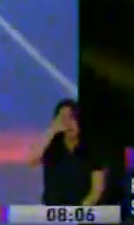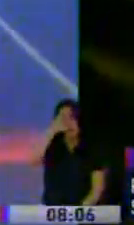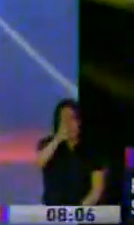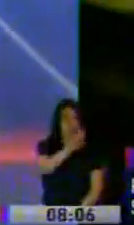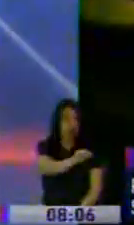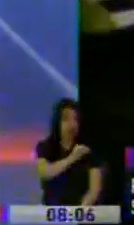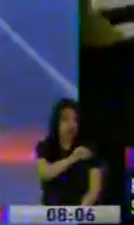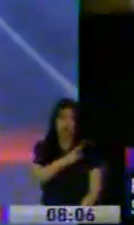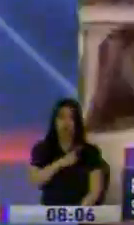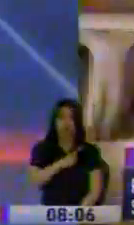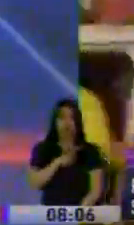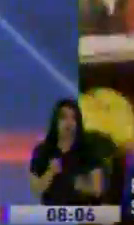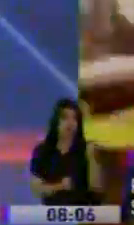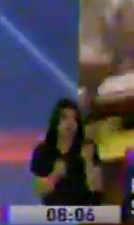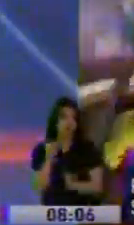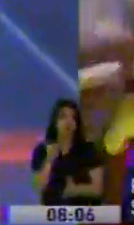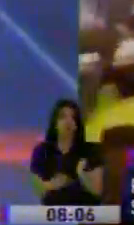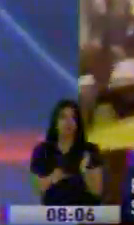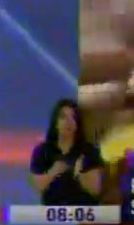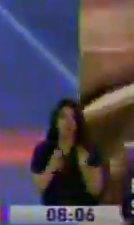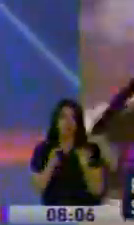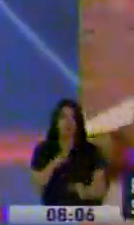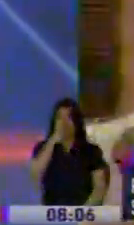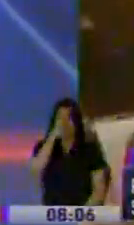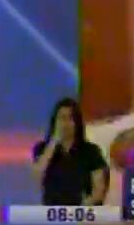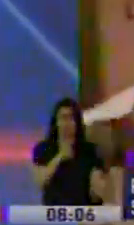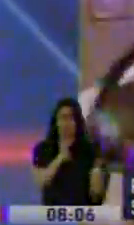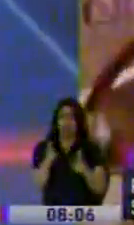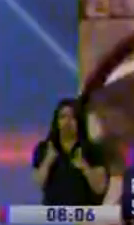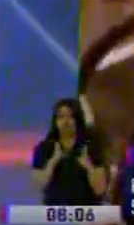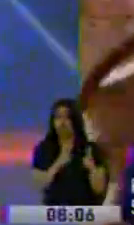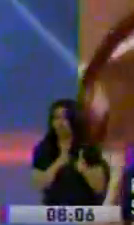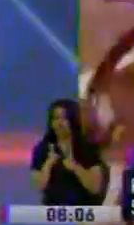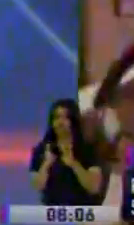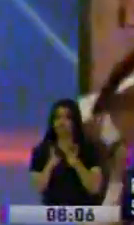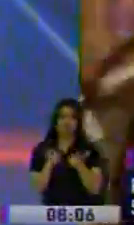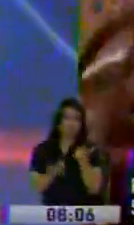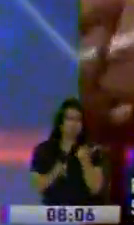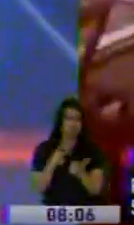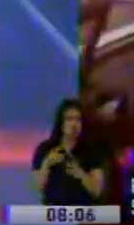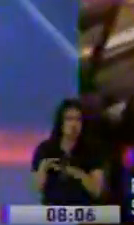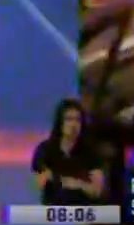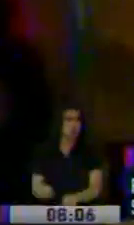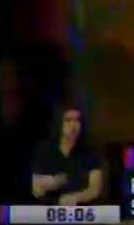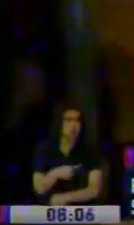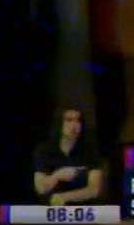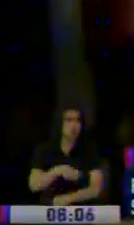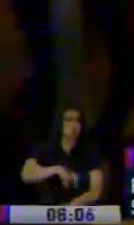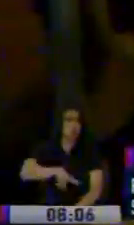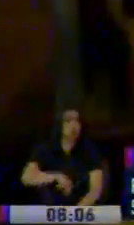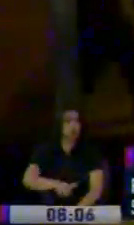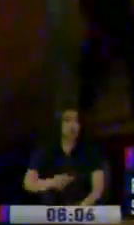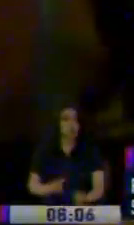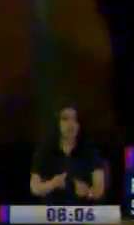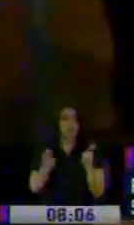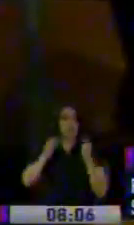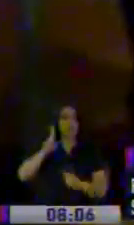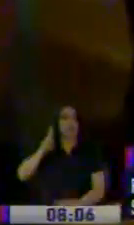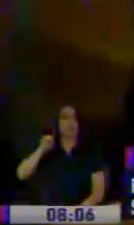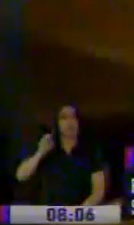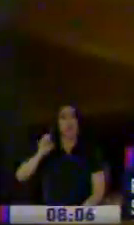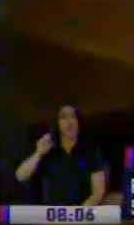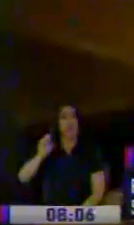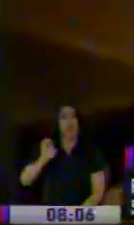que pasó. La policía preventiva patrullaba en alerta y por tratarse de un presunto secuestro express se activó la unidad